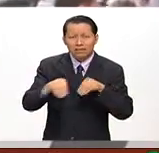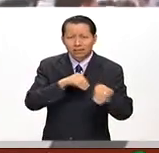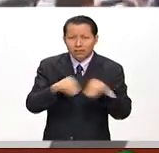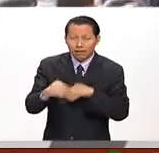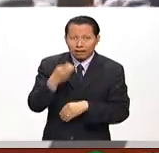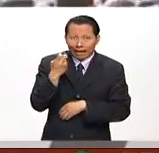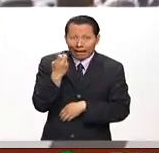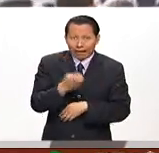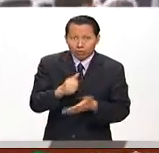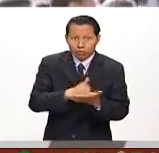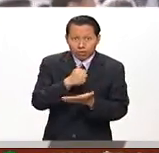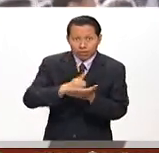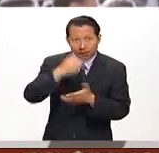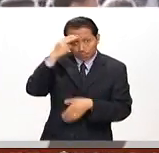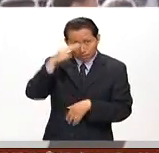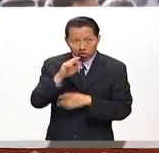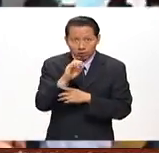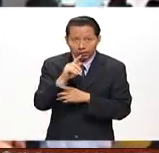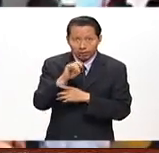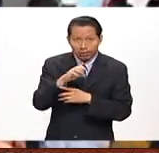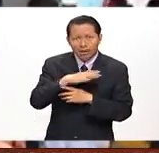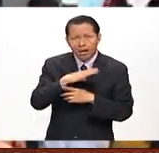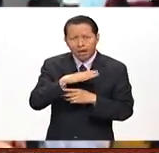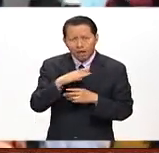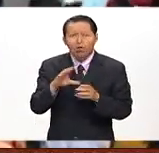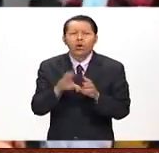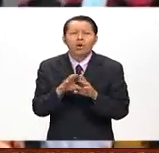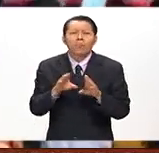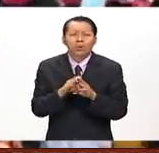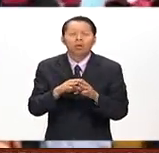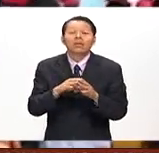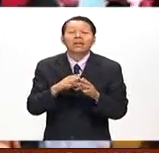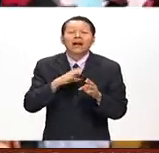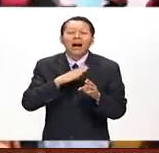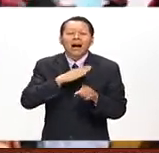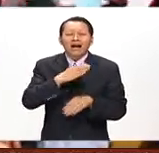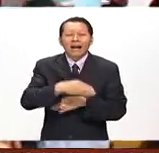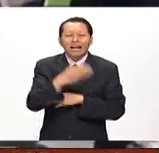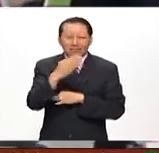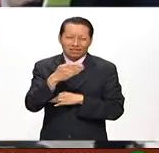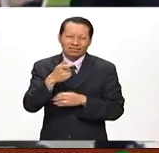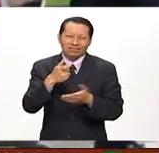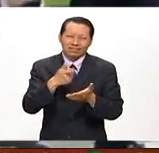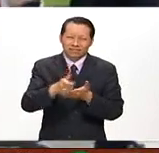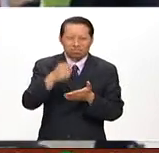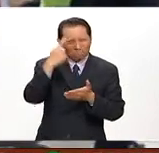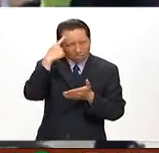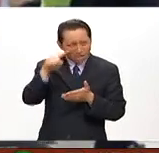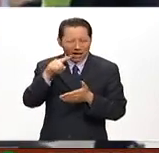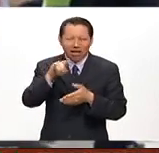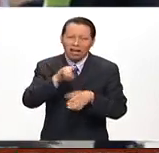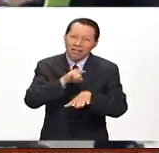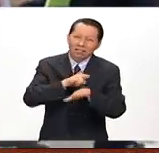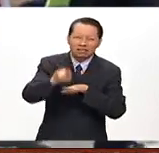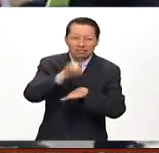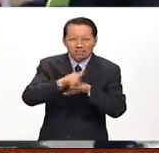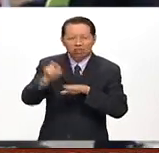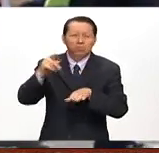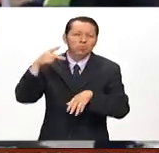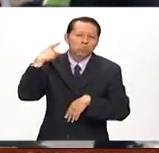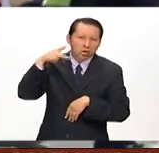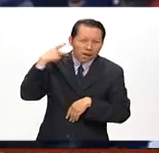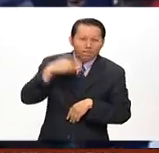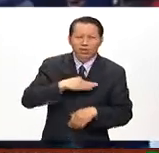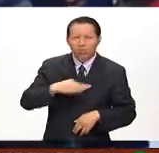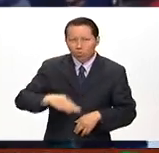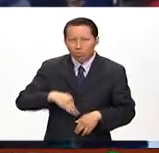país, integrantes de la CENTE tomaron el control por varias horas de las casetas de cobro que dan salida a otras ciudades como Puebla,